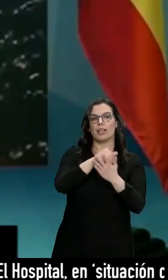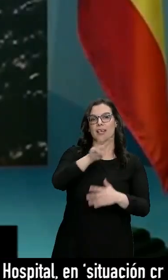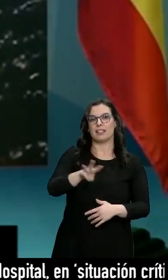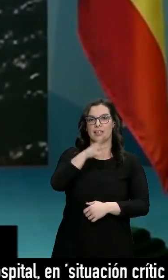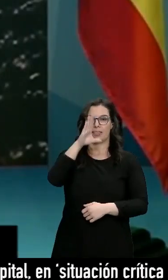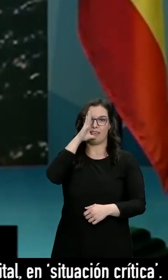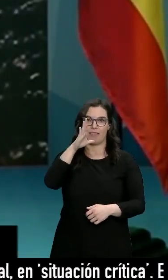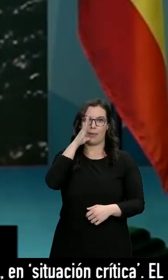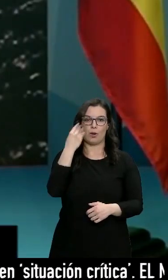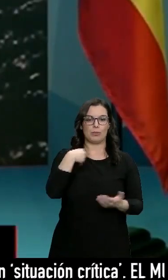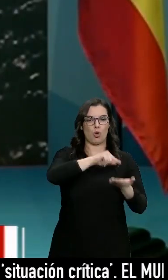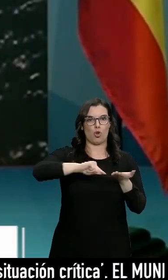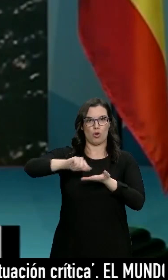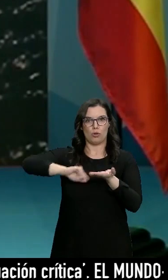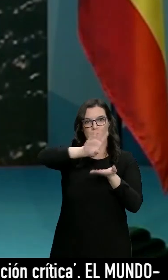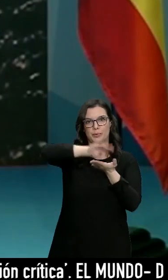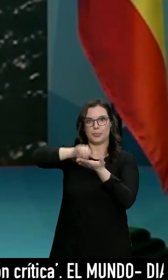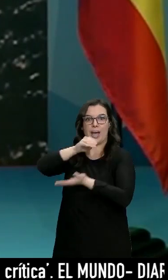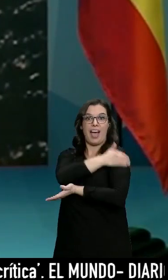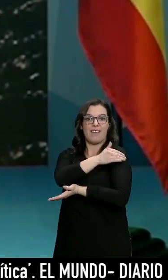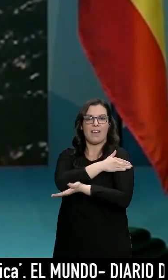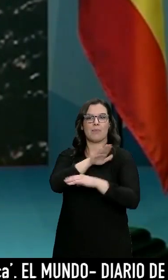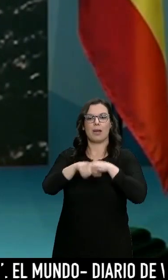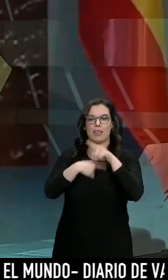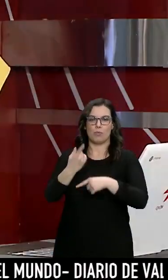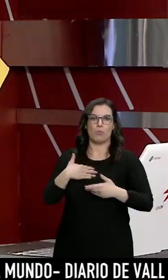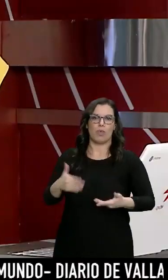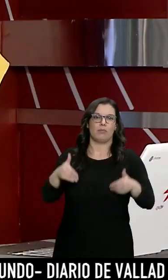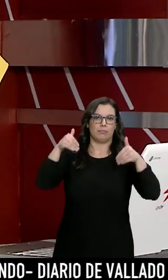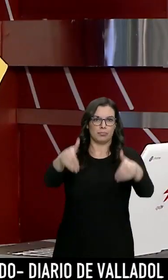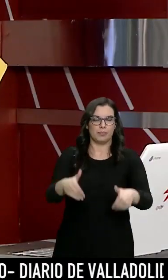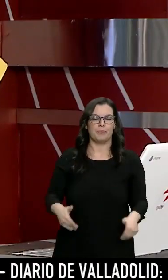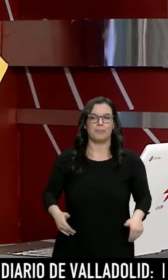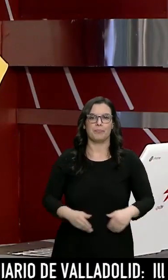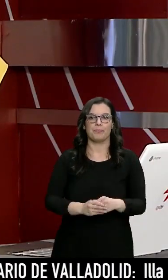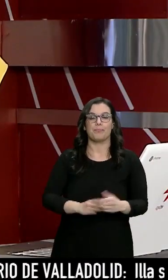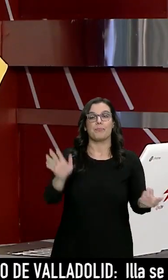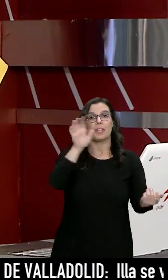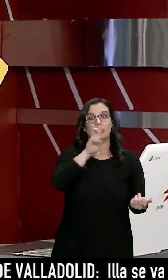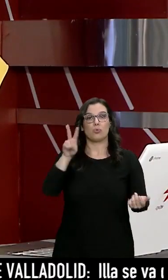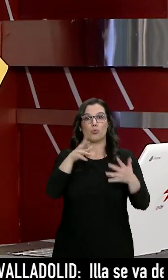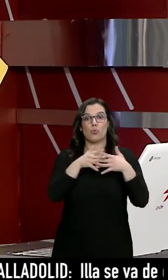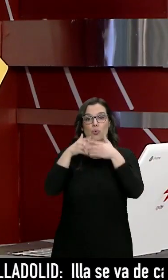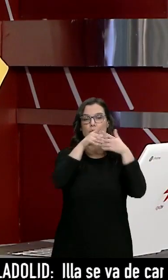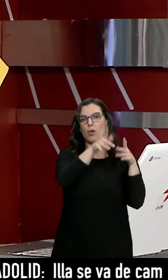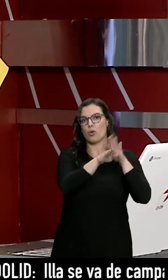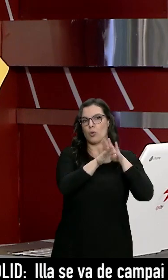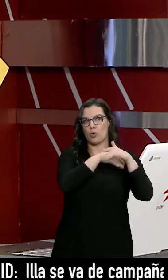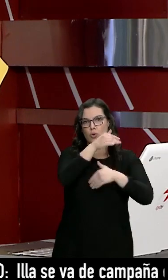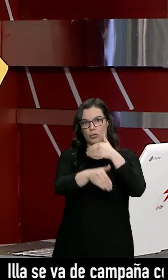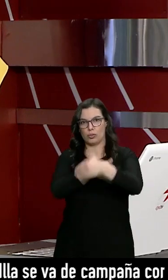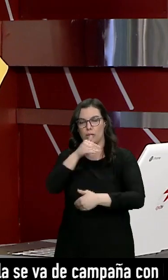avales mínimos para presentar candidatura. Y en un partido político es importante. Y en Estados Unidos continúa su curso el